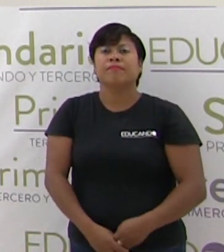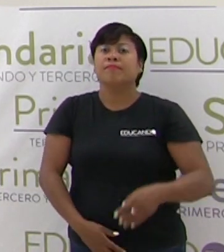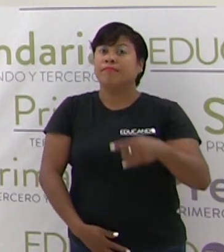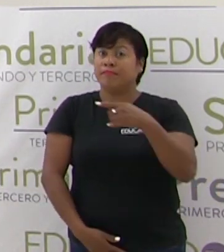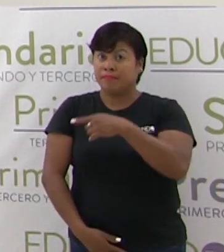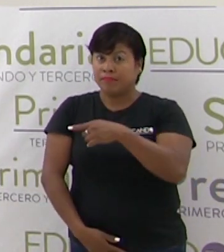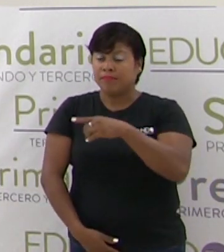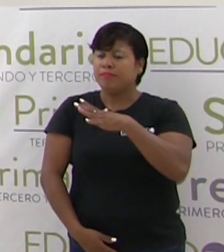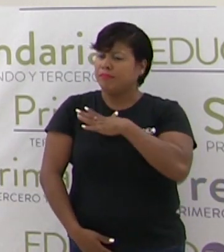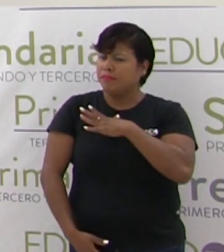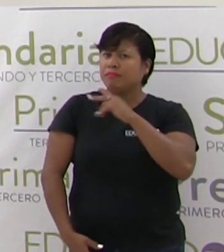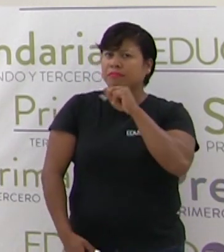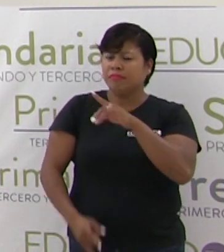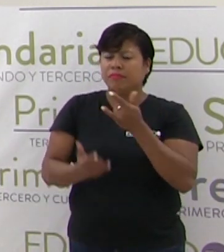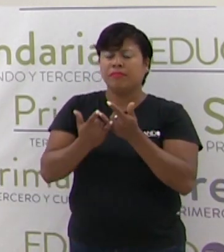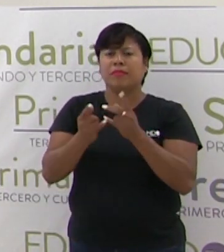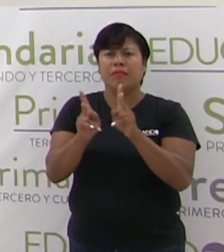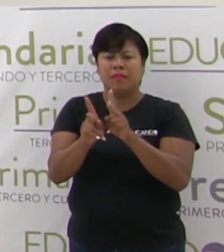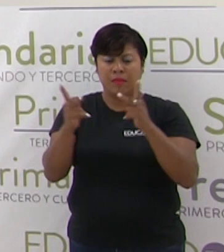Ahí hay periódicos.